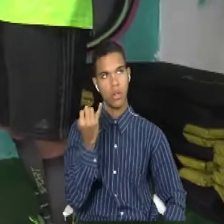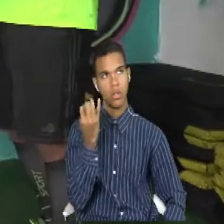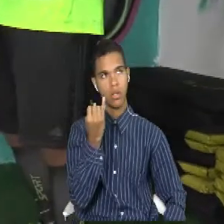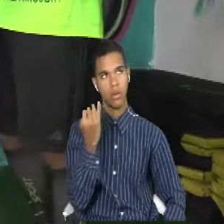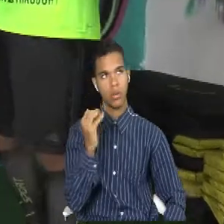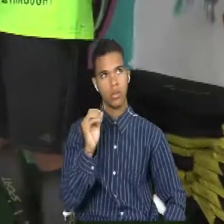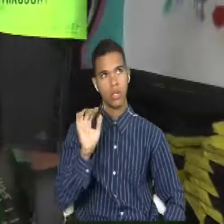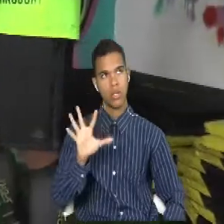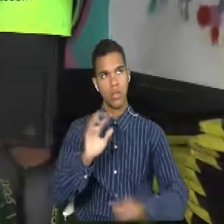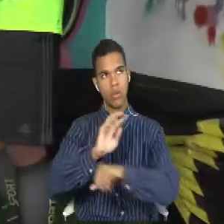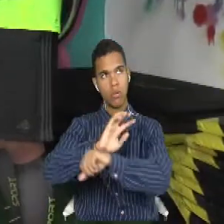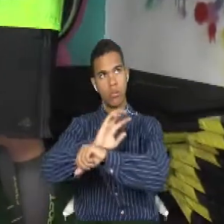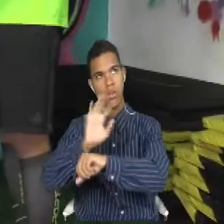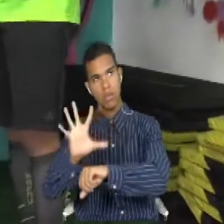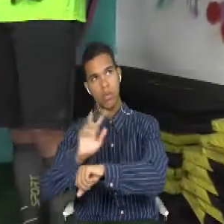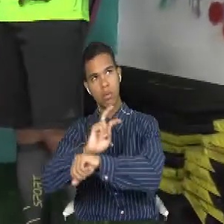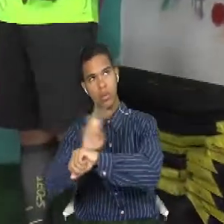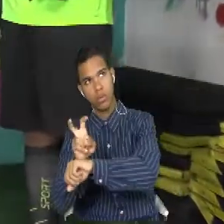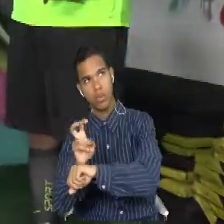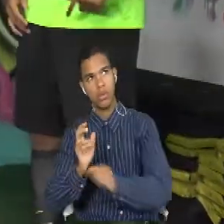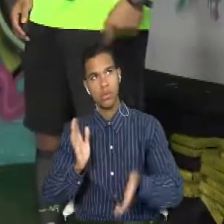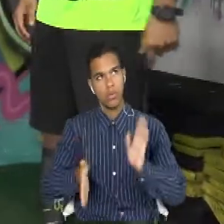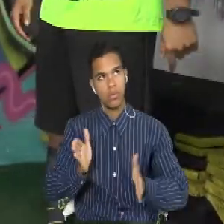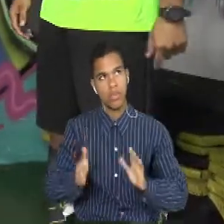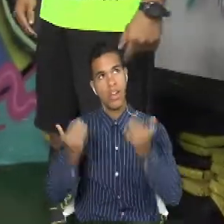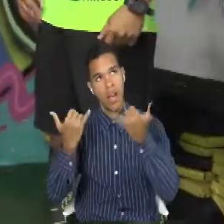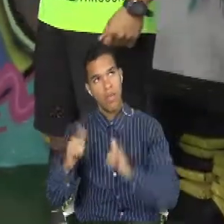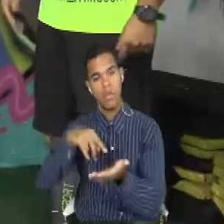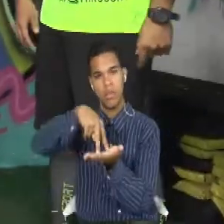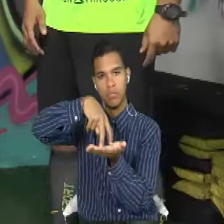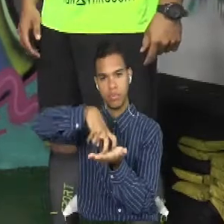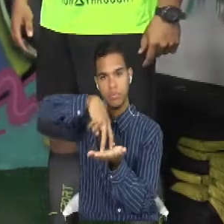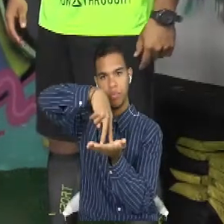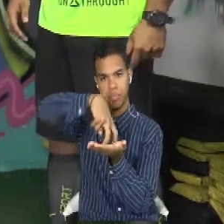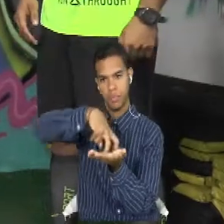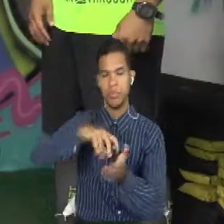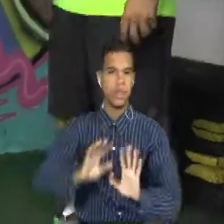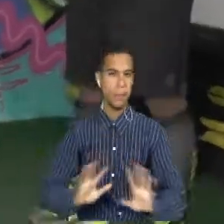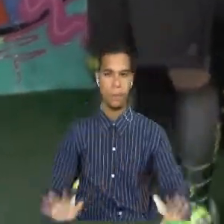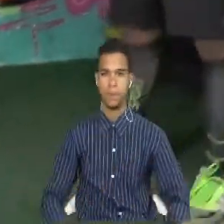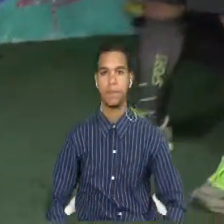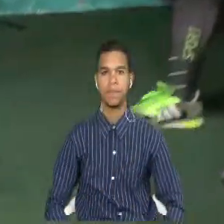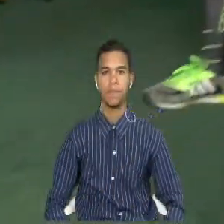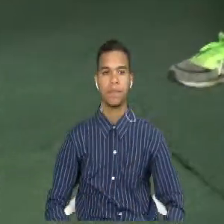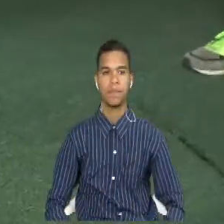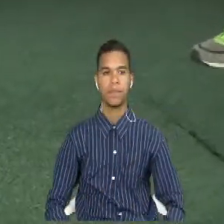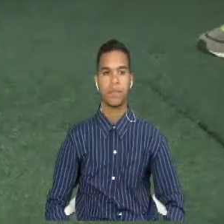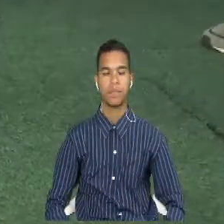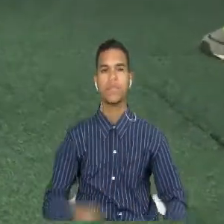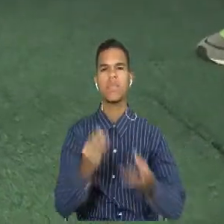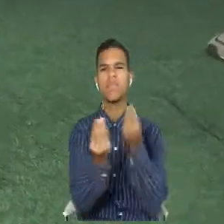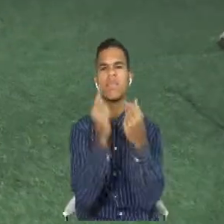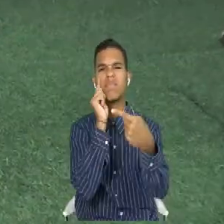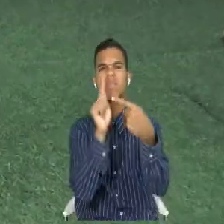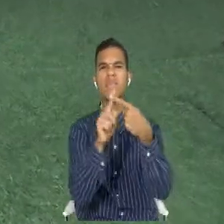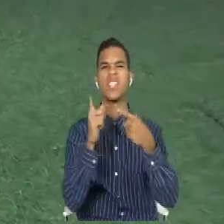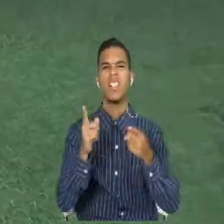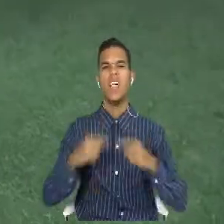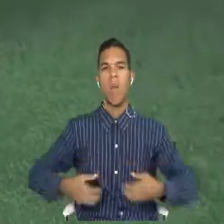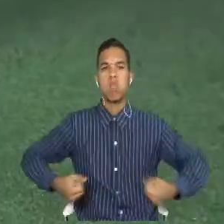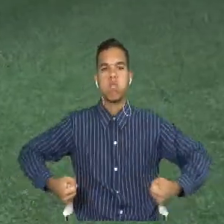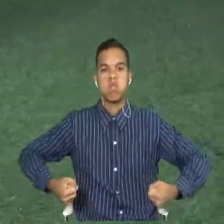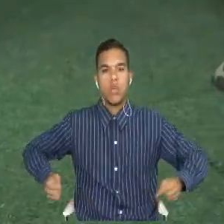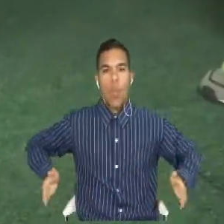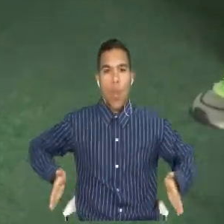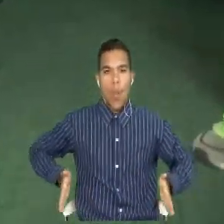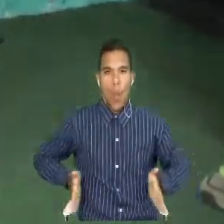después ejecutan las 2 sentadillas, dale, exacto, un trabajo cardiovascular, un trabajo de quema de grasa y un trabajo de fuerza en